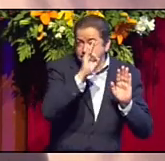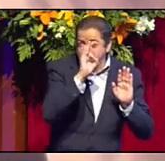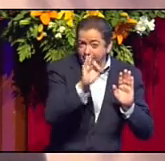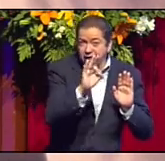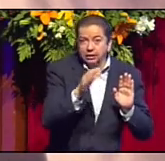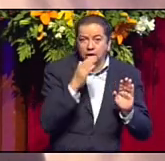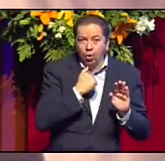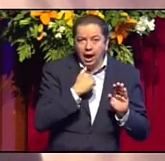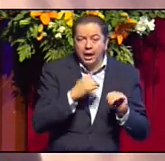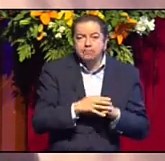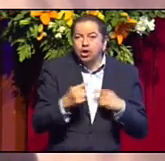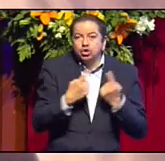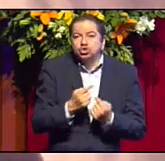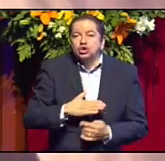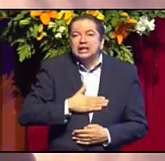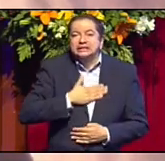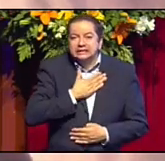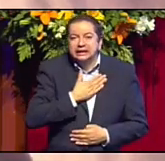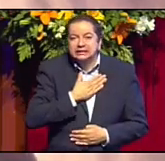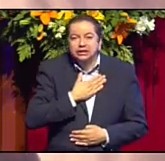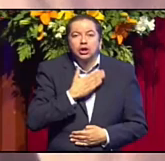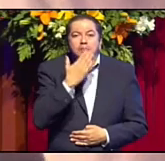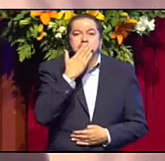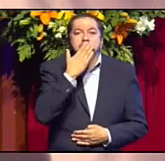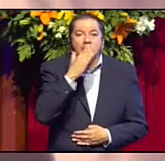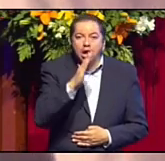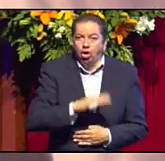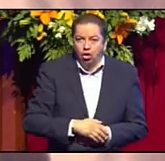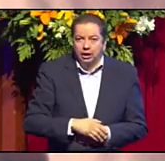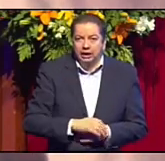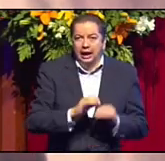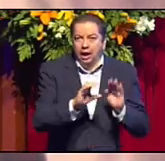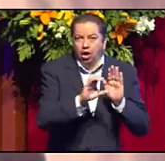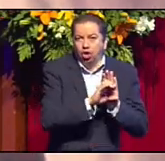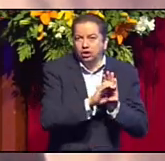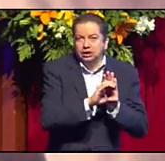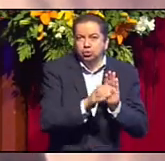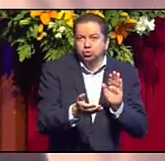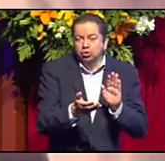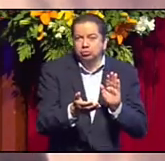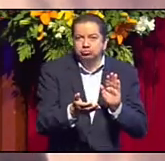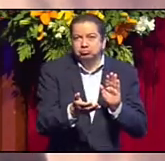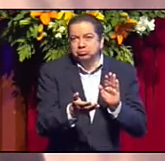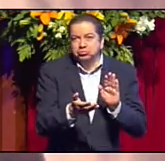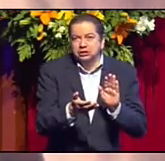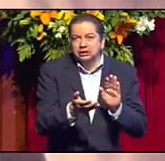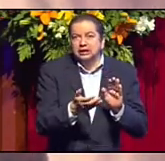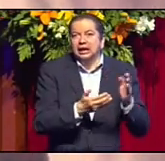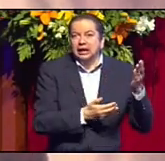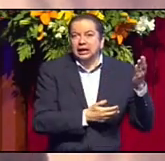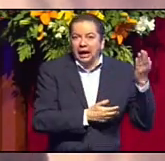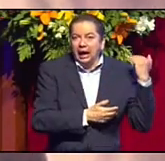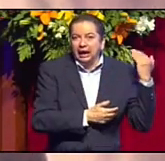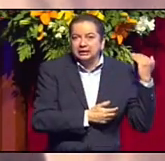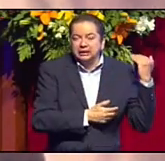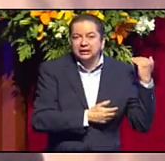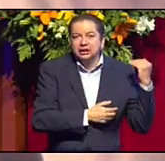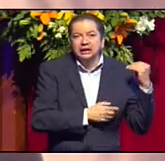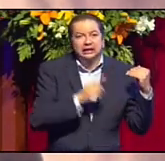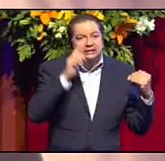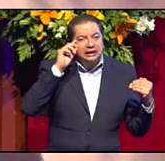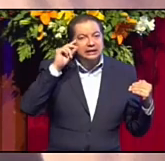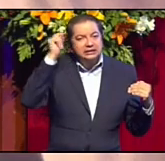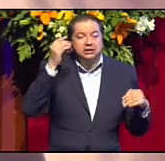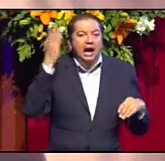existen, pero que sintamos que efectivamente que es mejor que la constitución que tuvimos y que fue creada desde